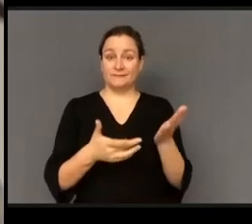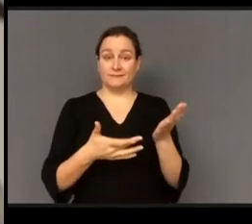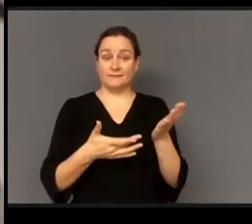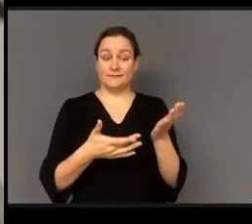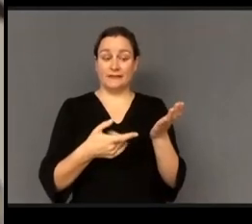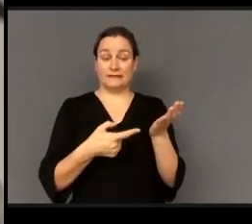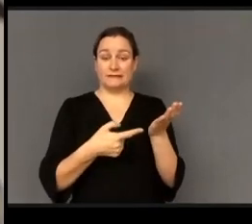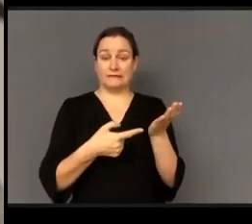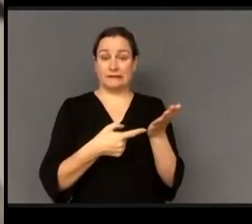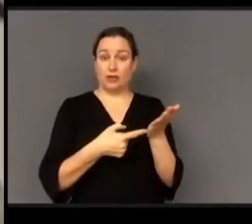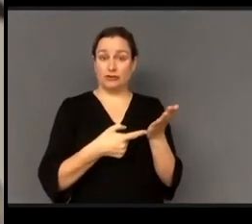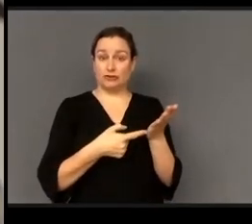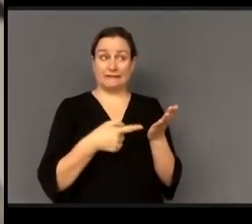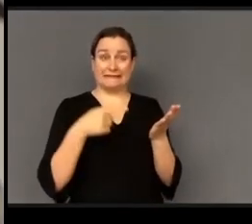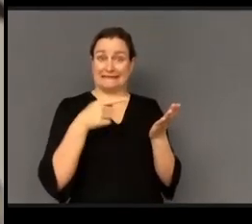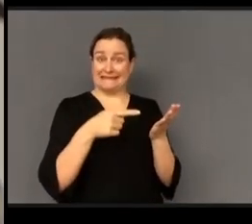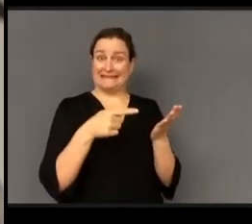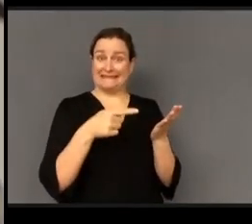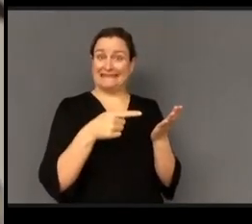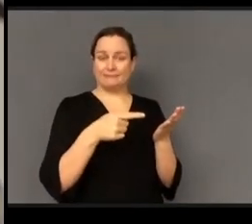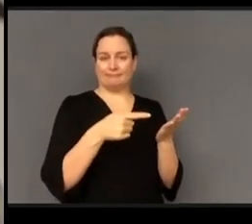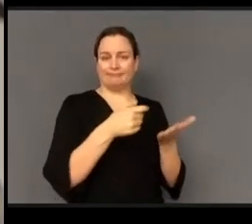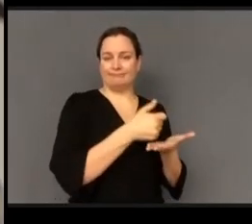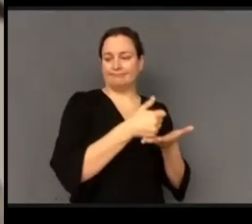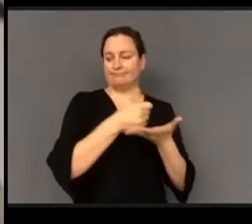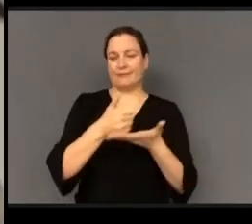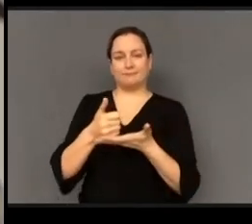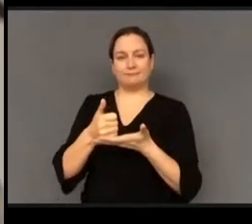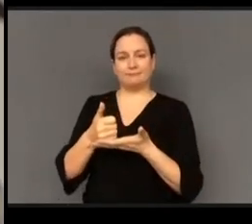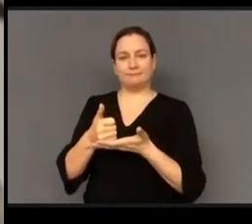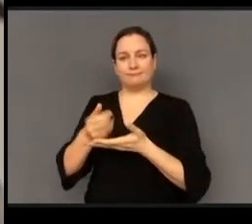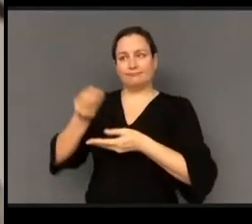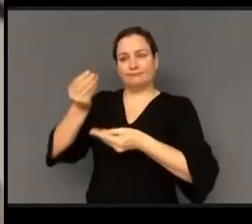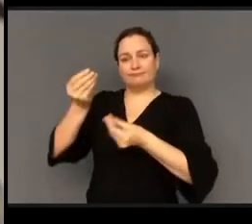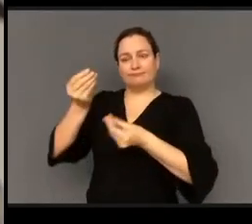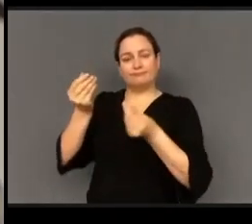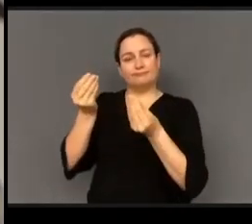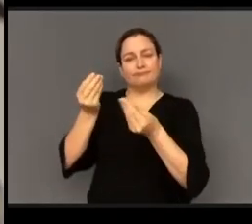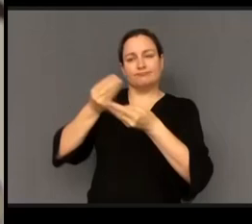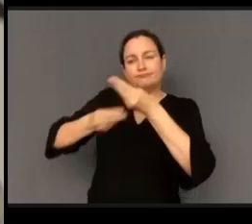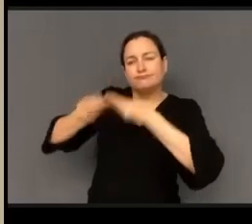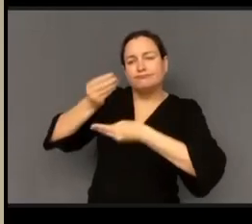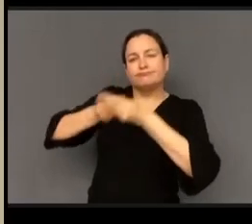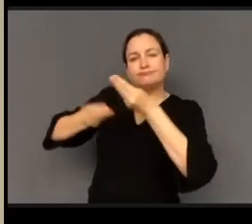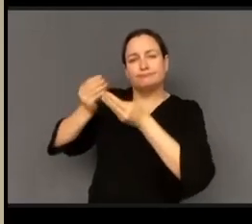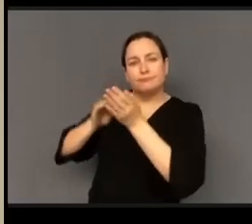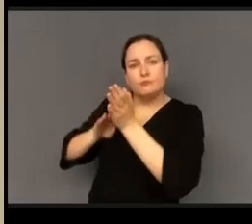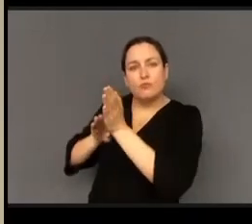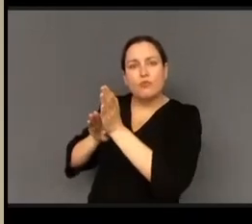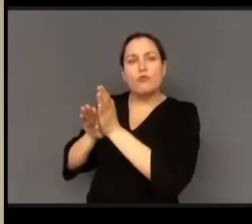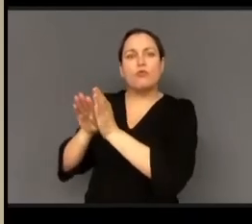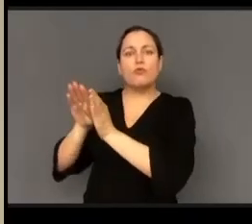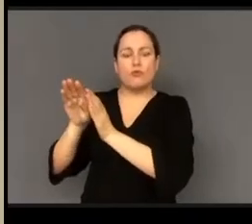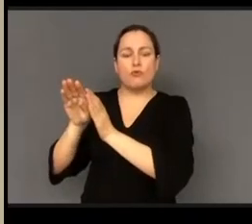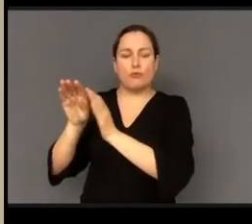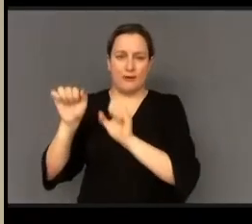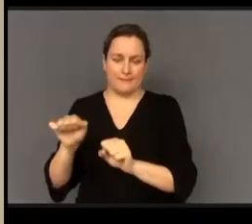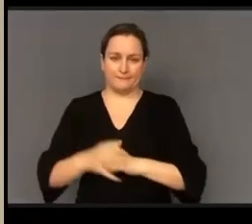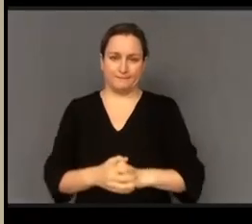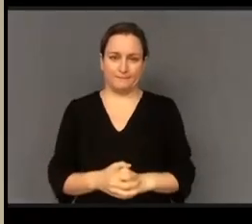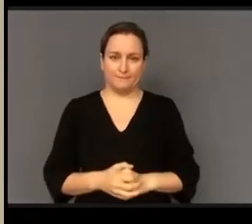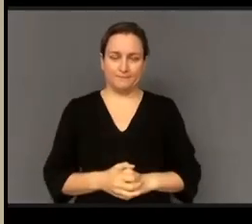al Internet, es un motor de la actividad económica y un factor que determina